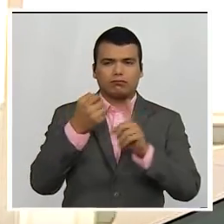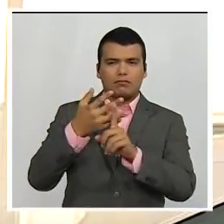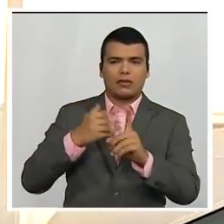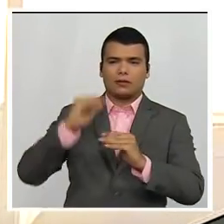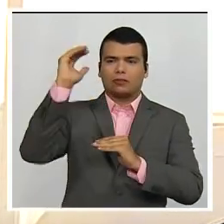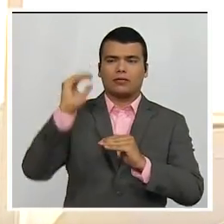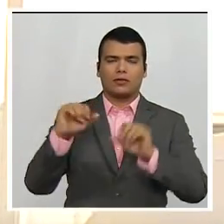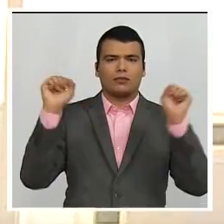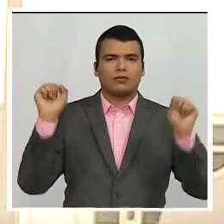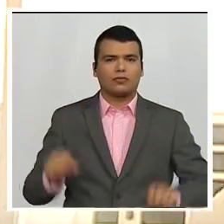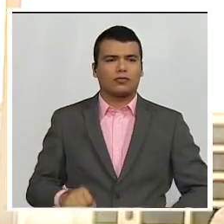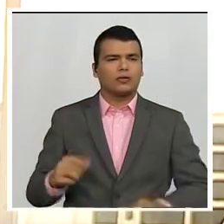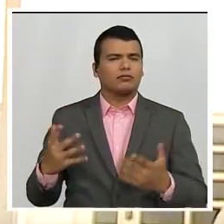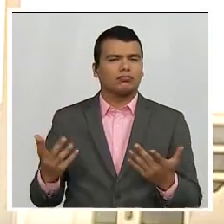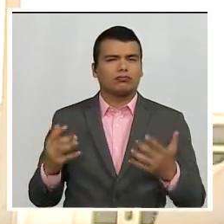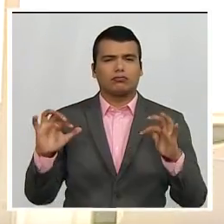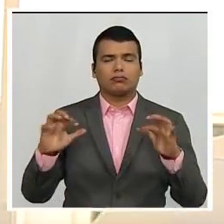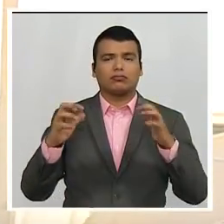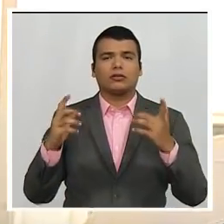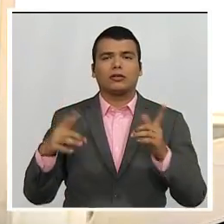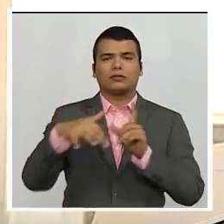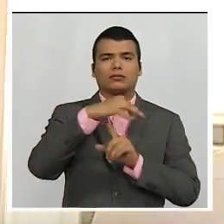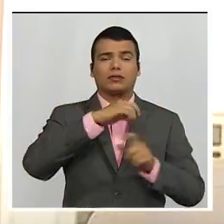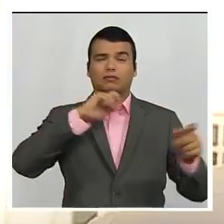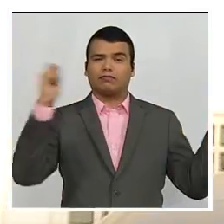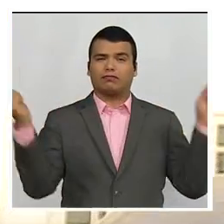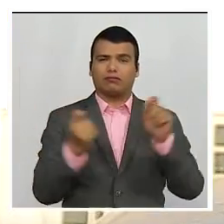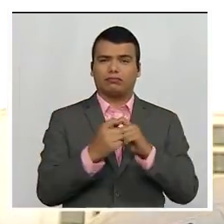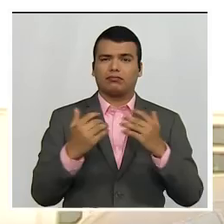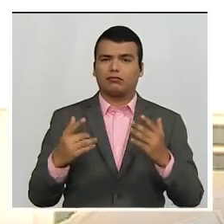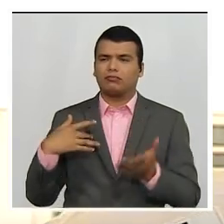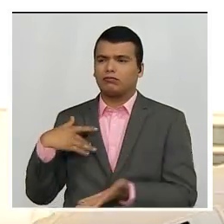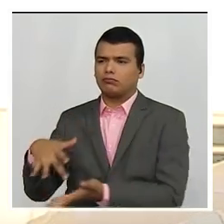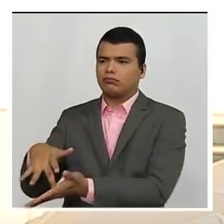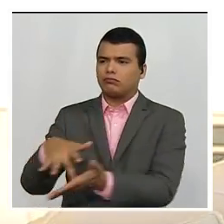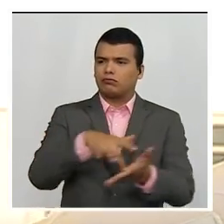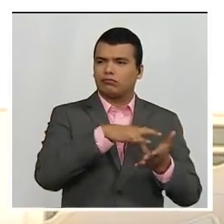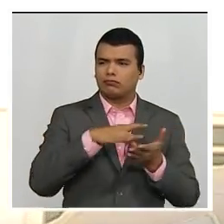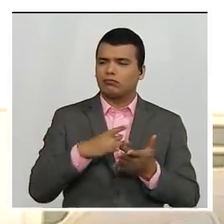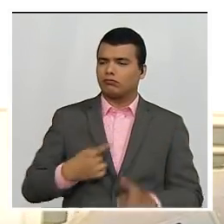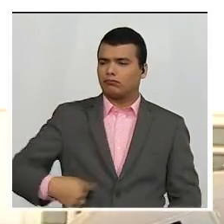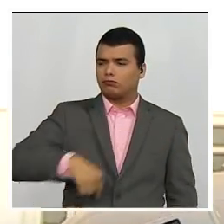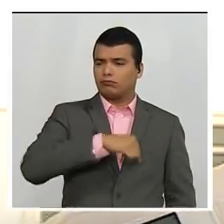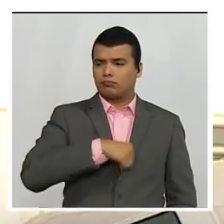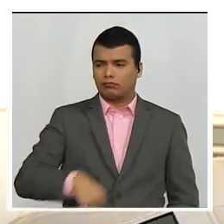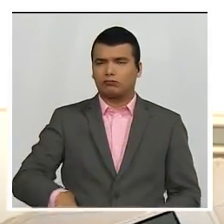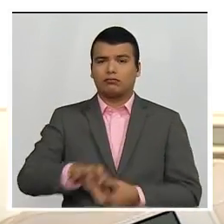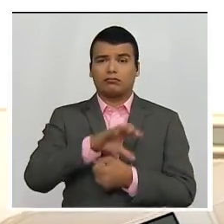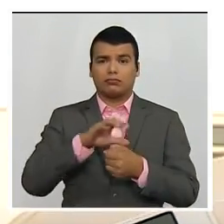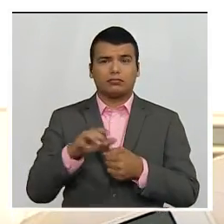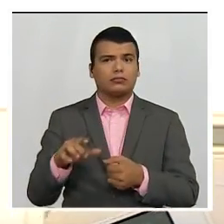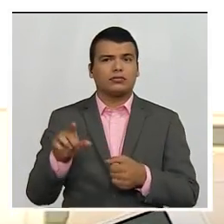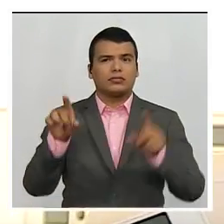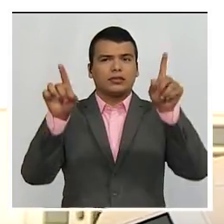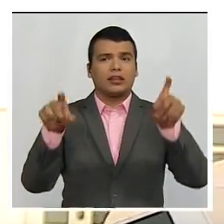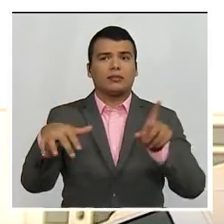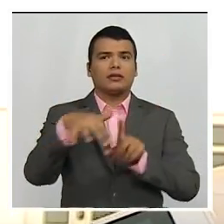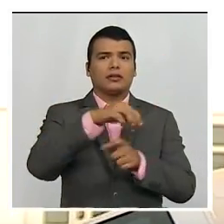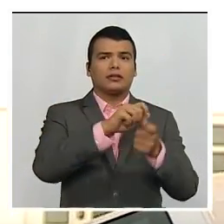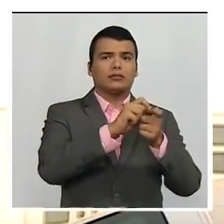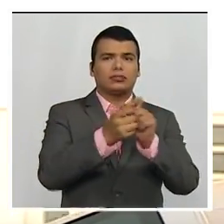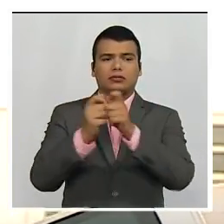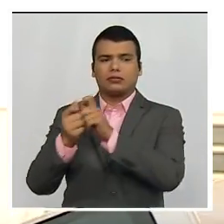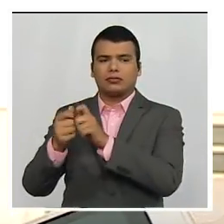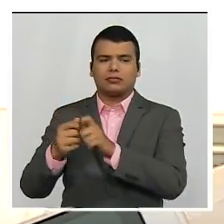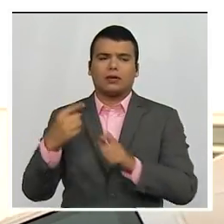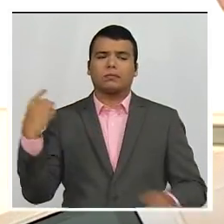resultado que aunque nuestra participación como como ciudad al problema del cambio climático en términos